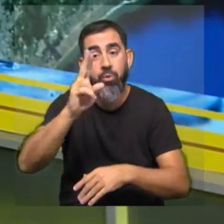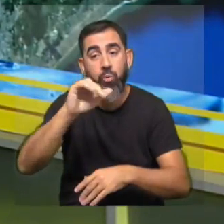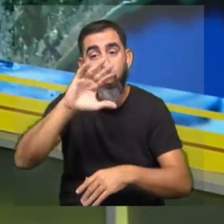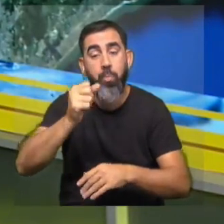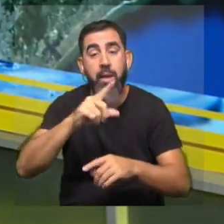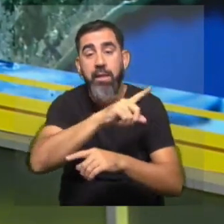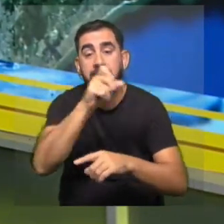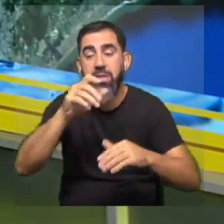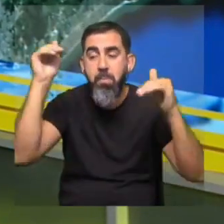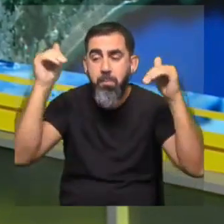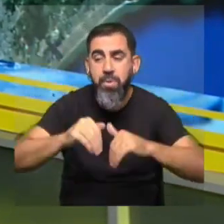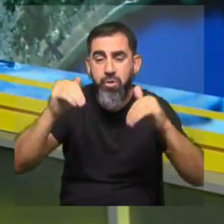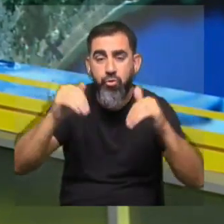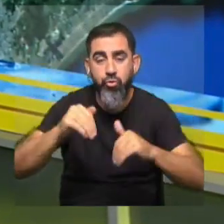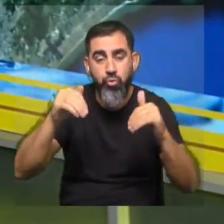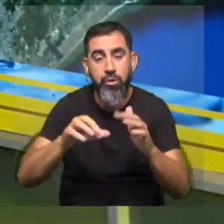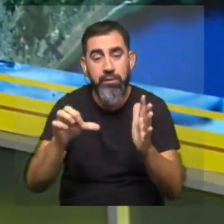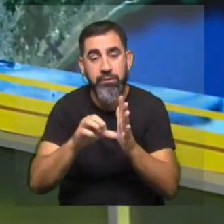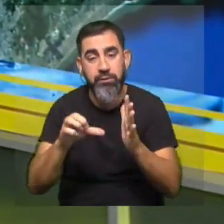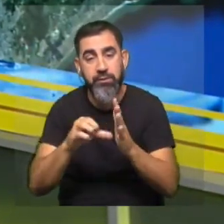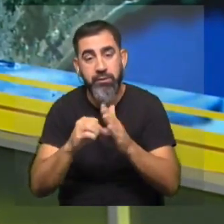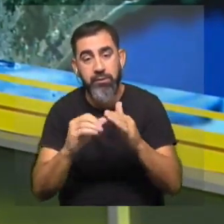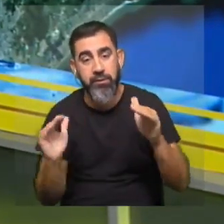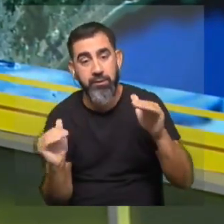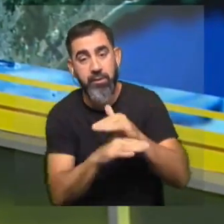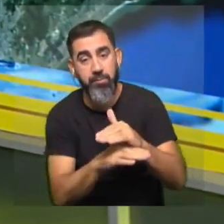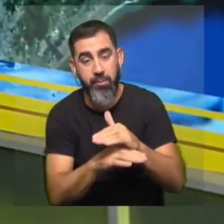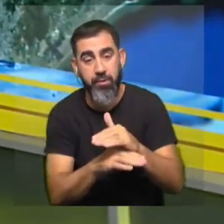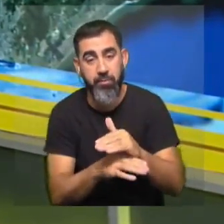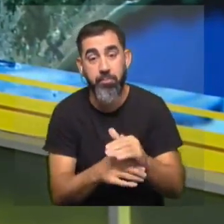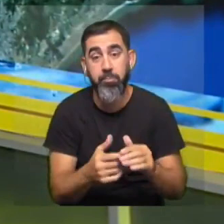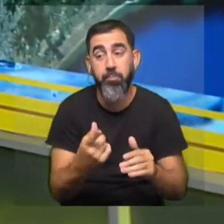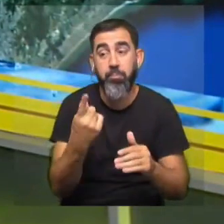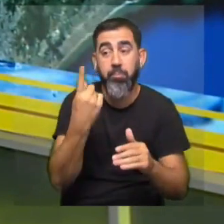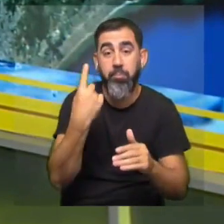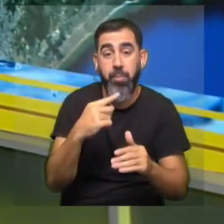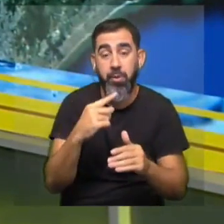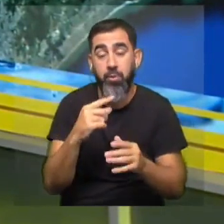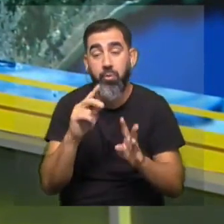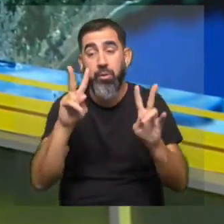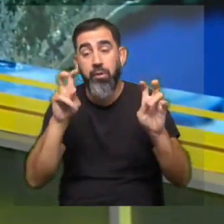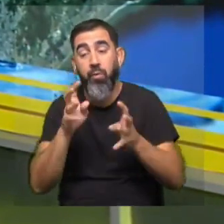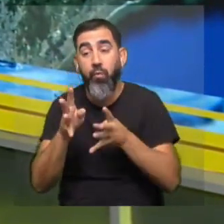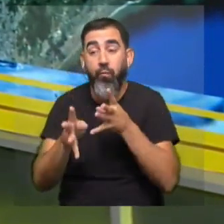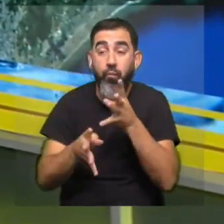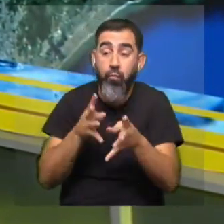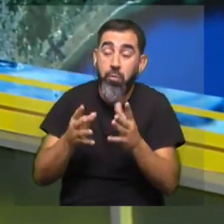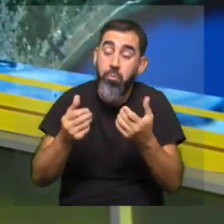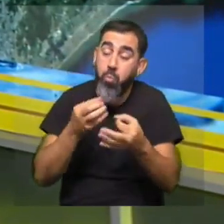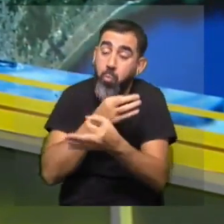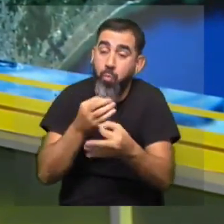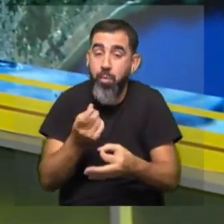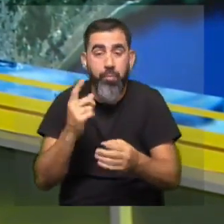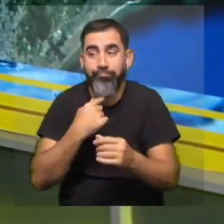de metros cúbicos al sistema como reserva y que en algún estado de funcionamiento hubiera venido muy bien, pero